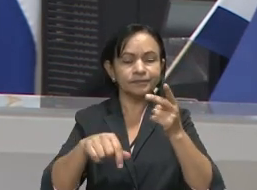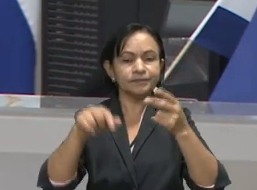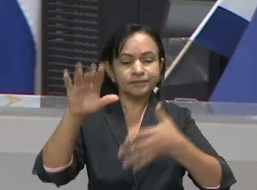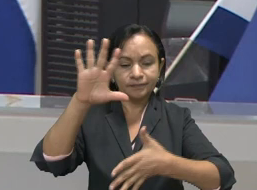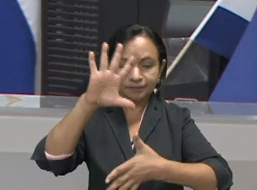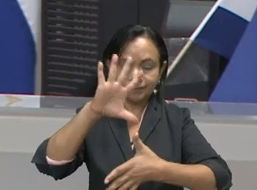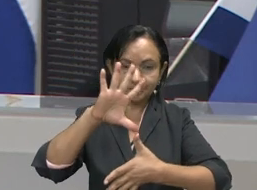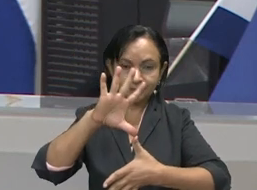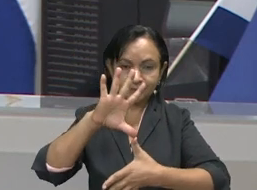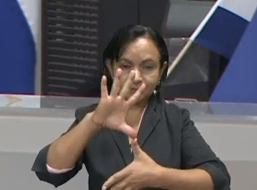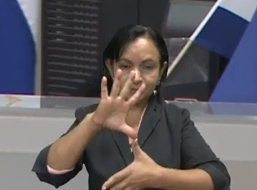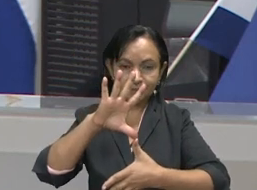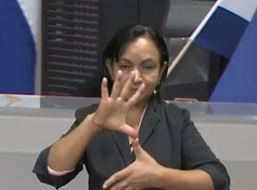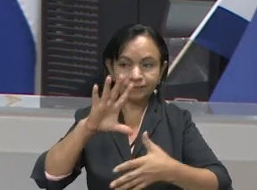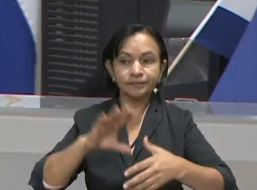América.